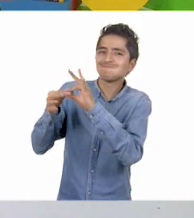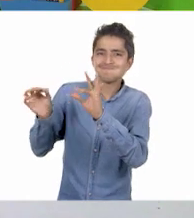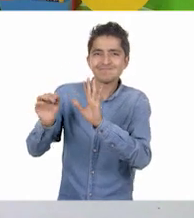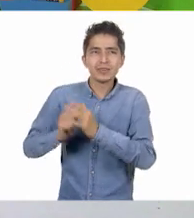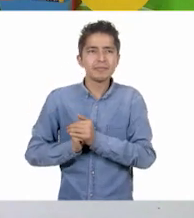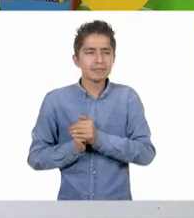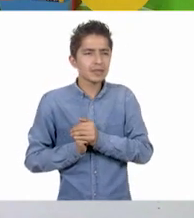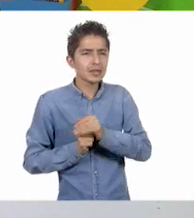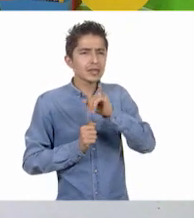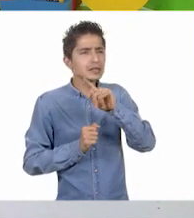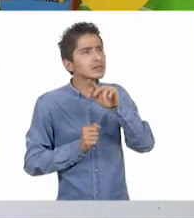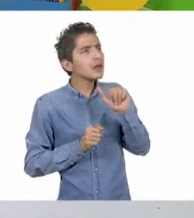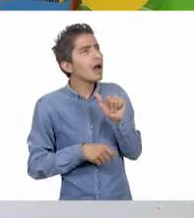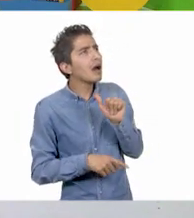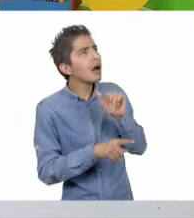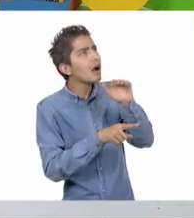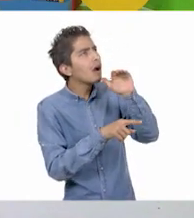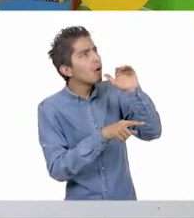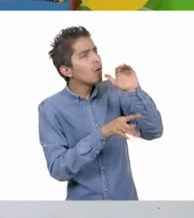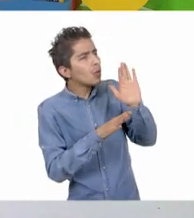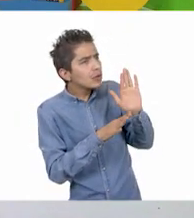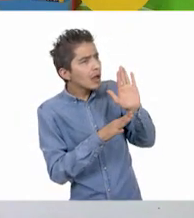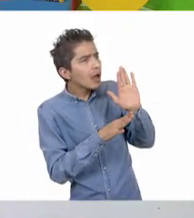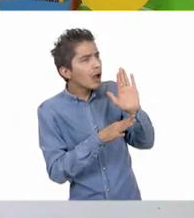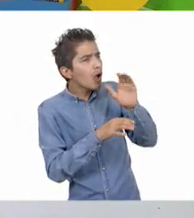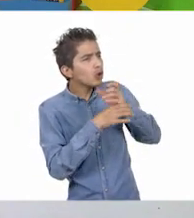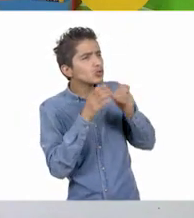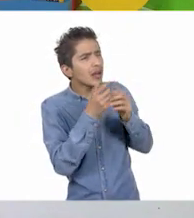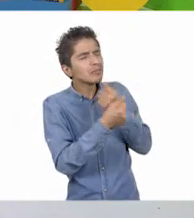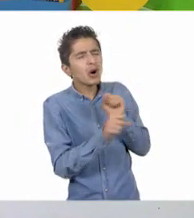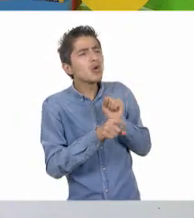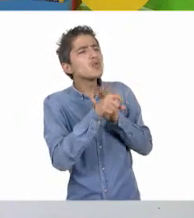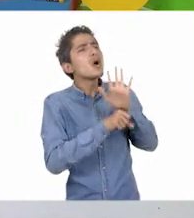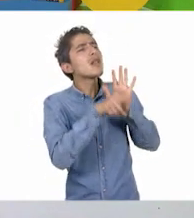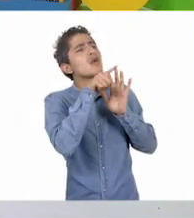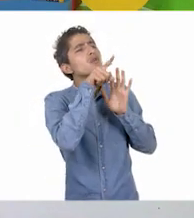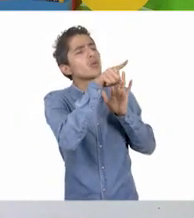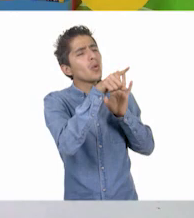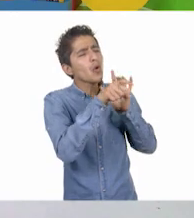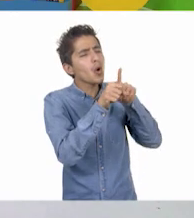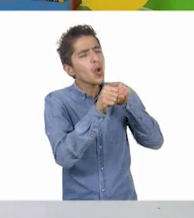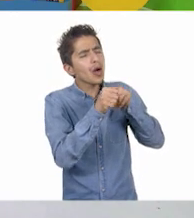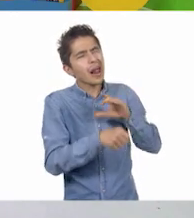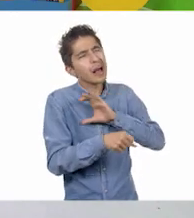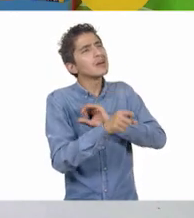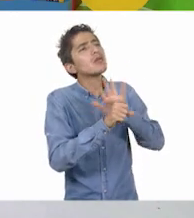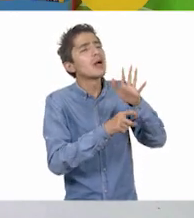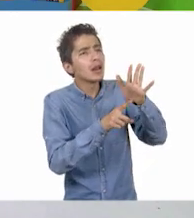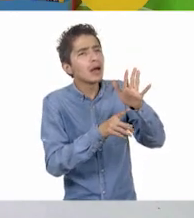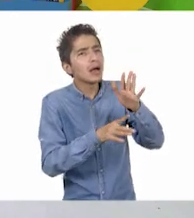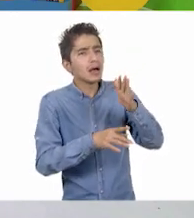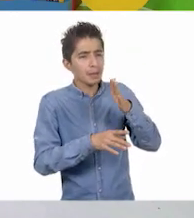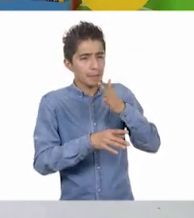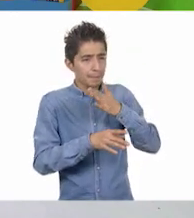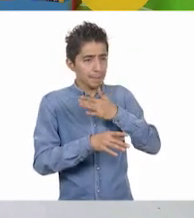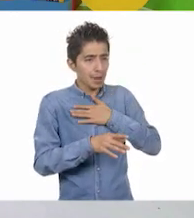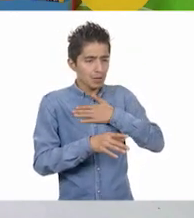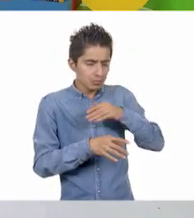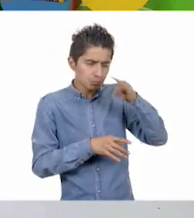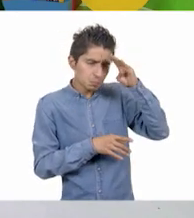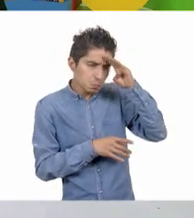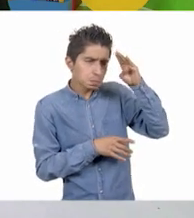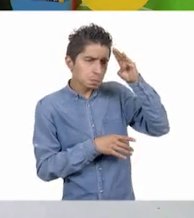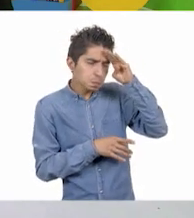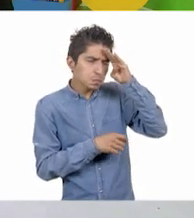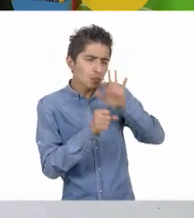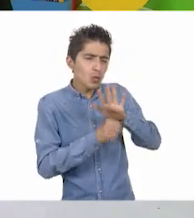Oye, Itza, y hablando de cosas favoritas, ¿cuál es tu color favorito? Porque yo a lo largo de mi vida he estado pensando en